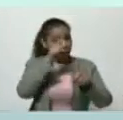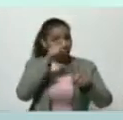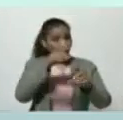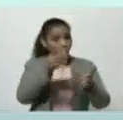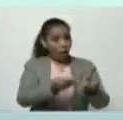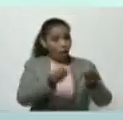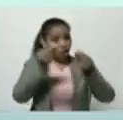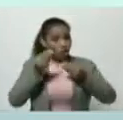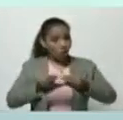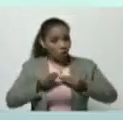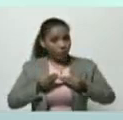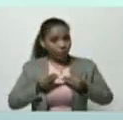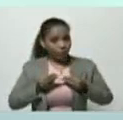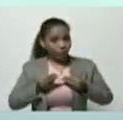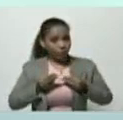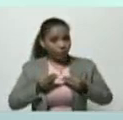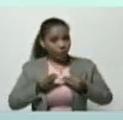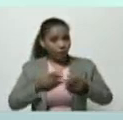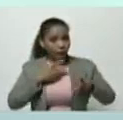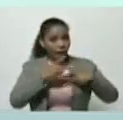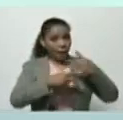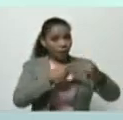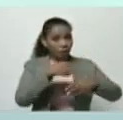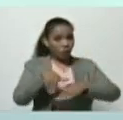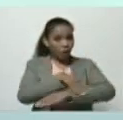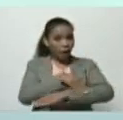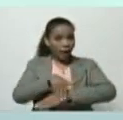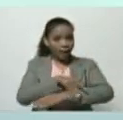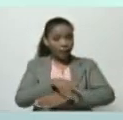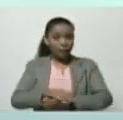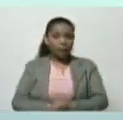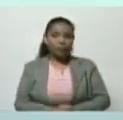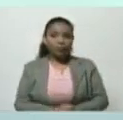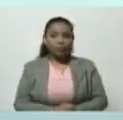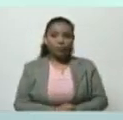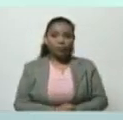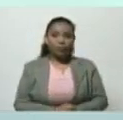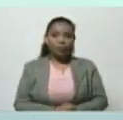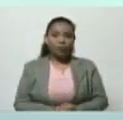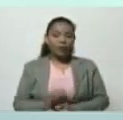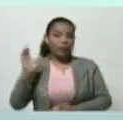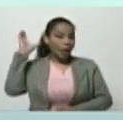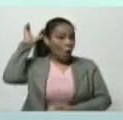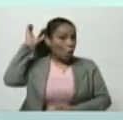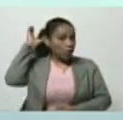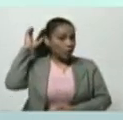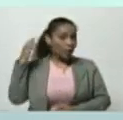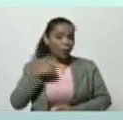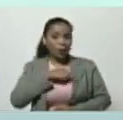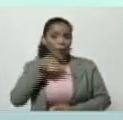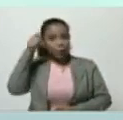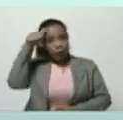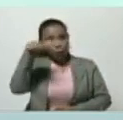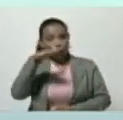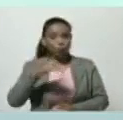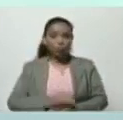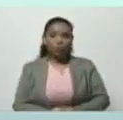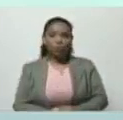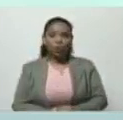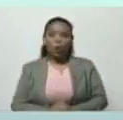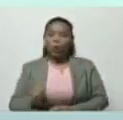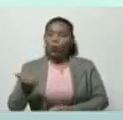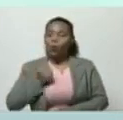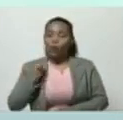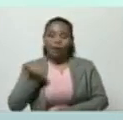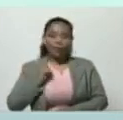dejó el proceso en las calles, de la conciencia de nuestro pueblo,